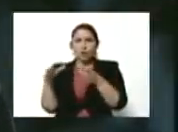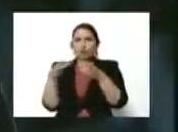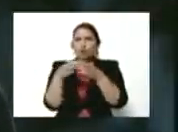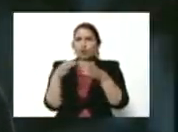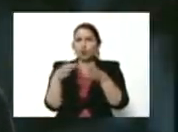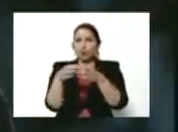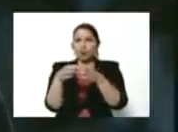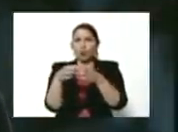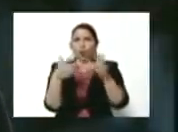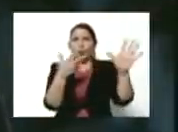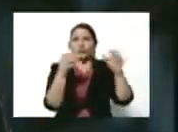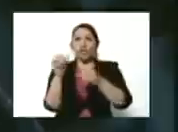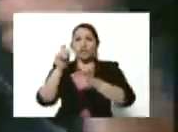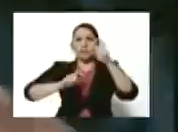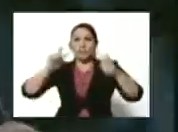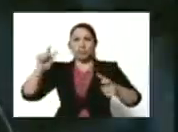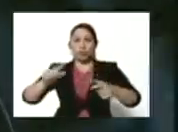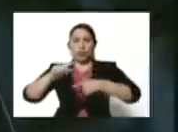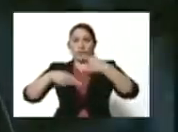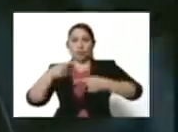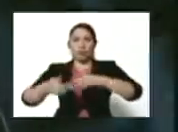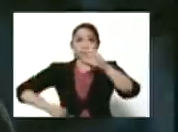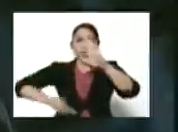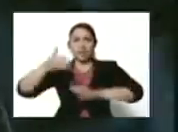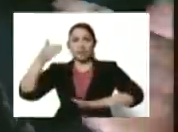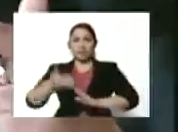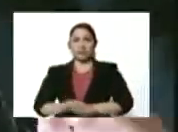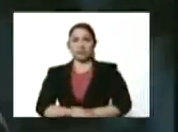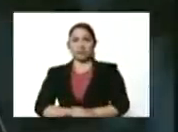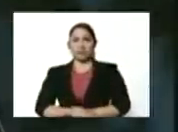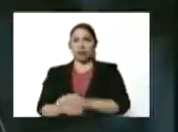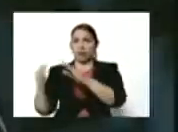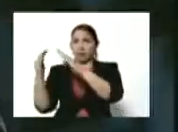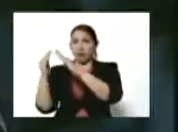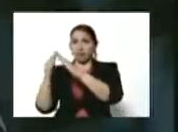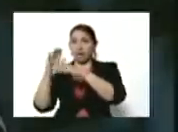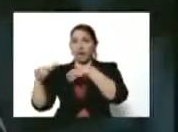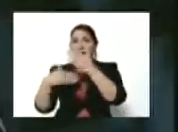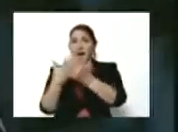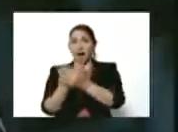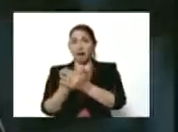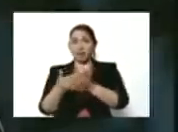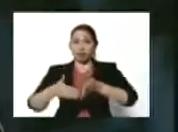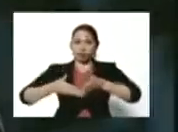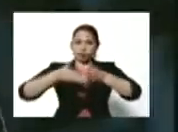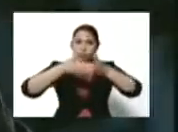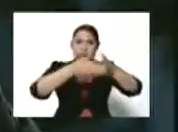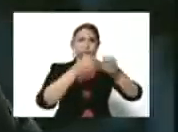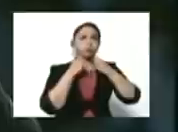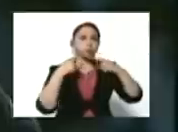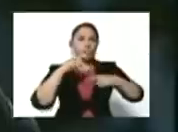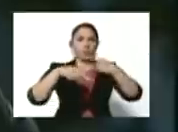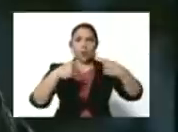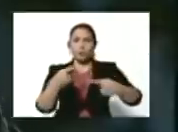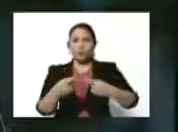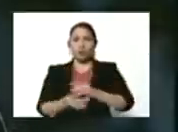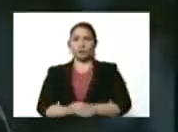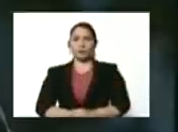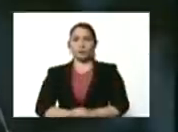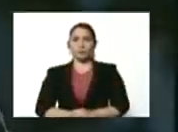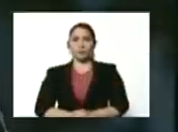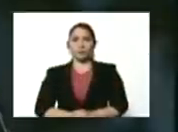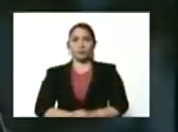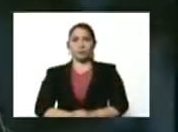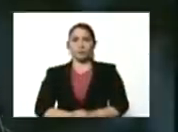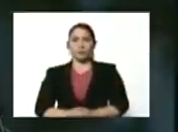de 80 personas que luego iban a salir desde su finca hacia el desembarco en Macuto y después en Puerto Cruz